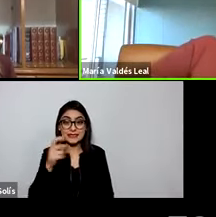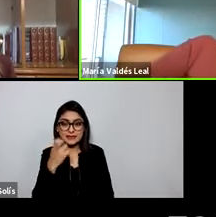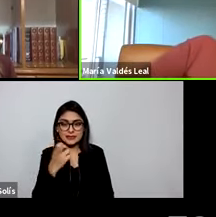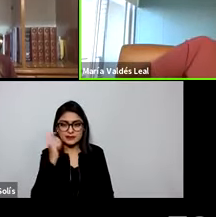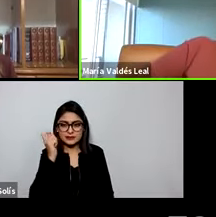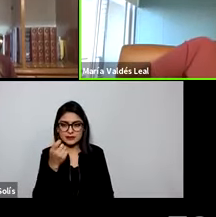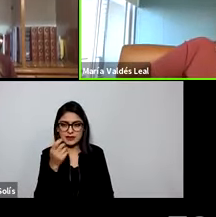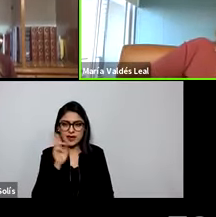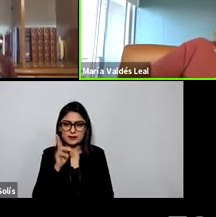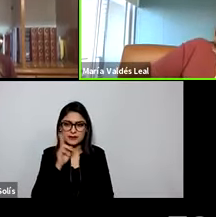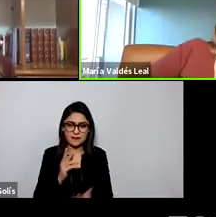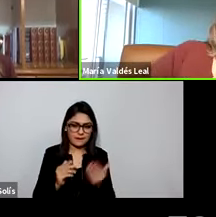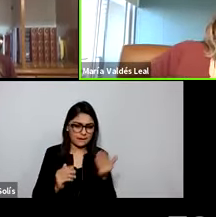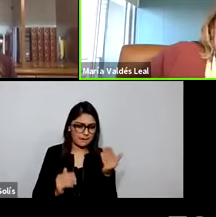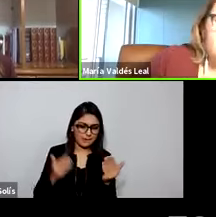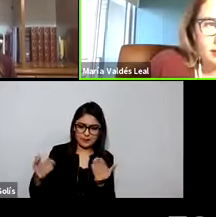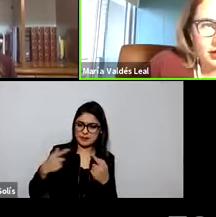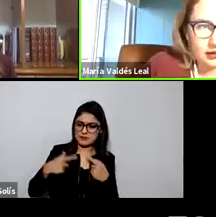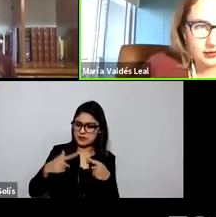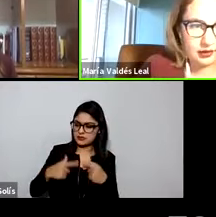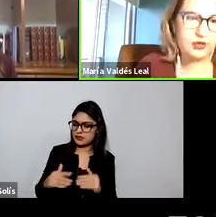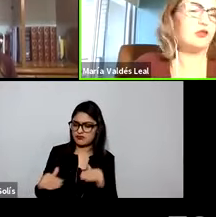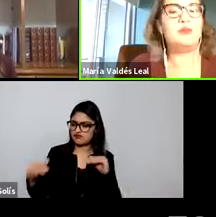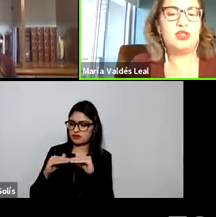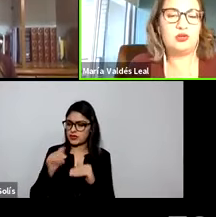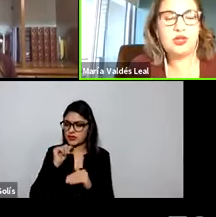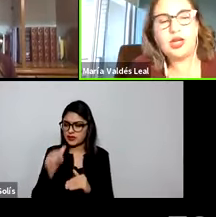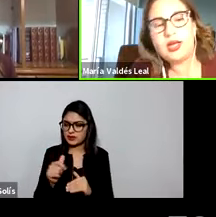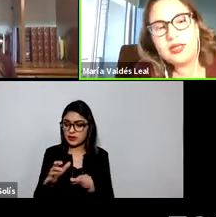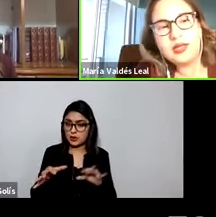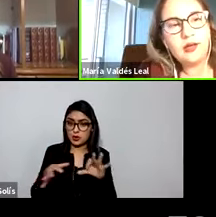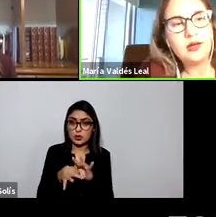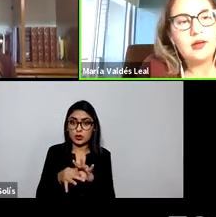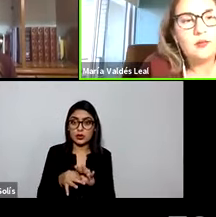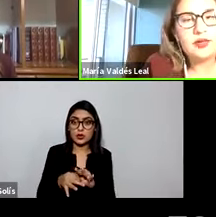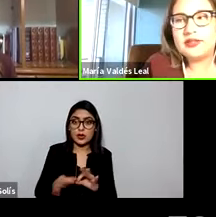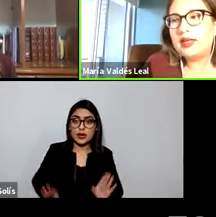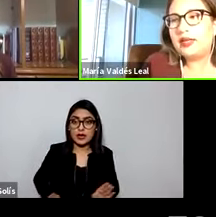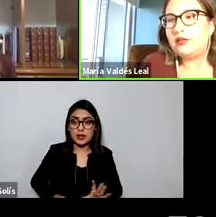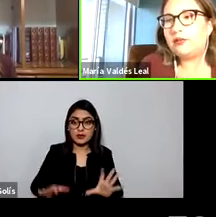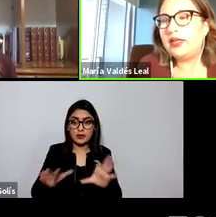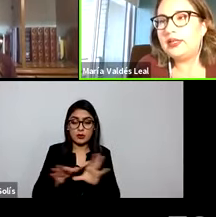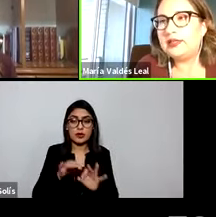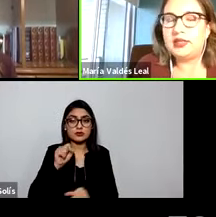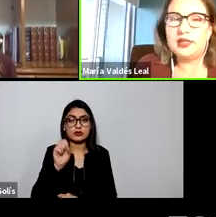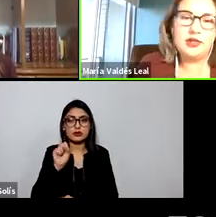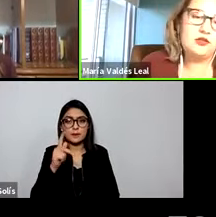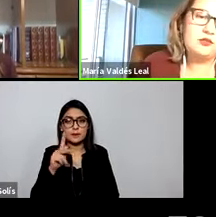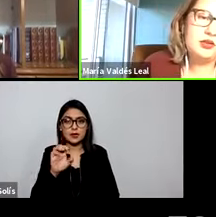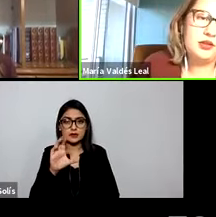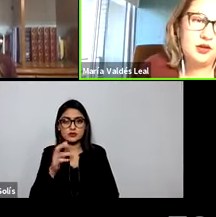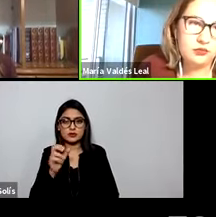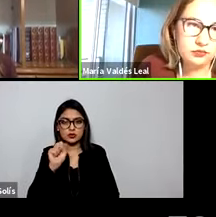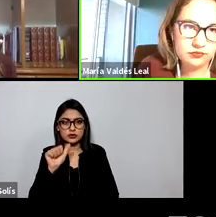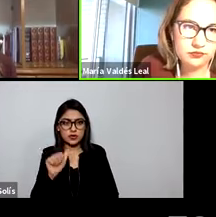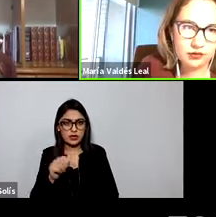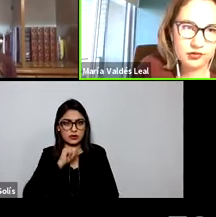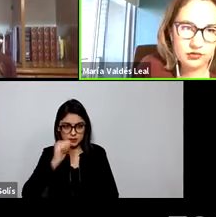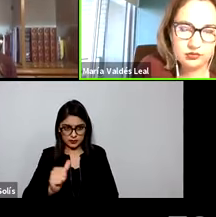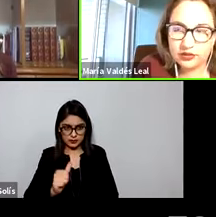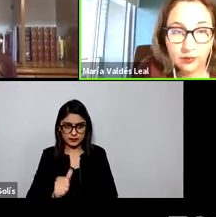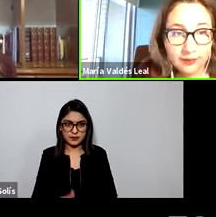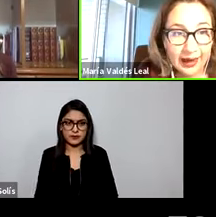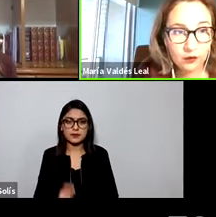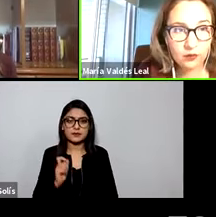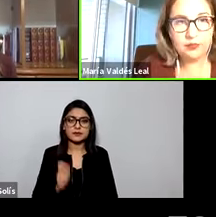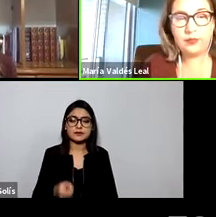diferenciado que no esté basado en una categoría sospechosa. Aquí, pues, la norma está sometida a